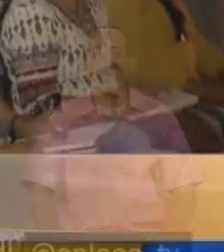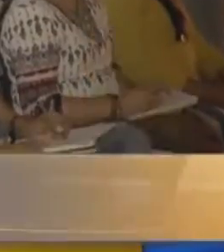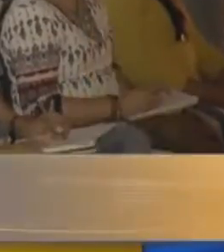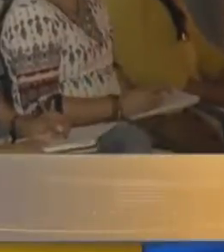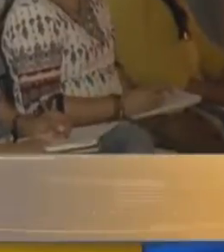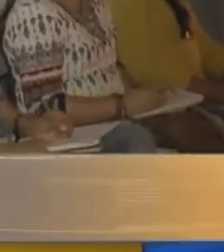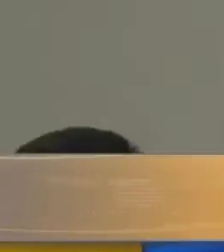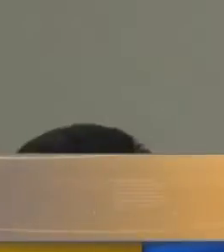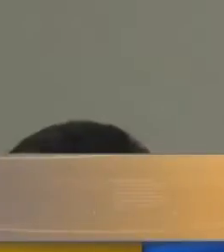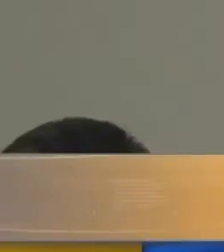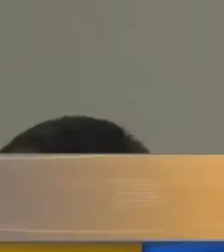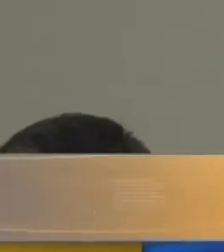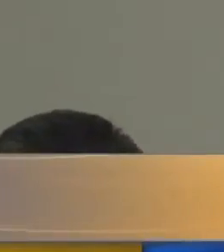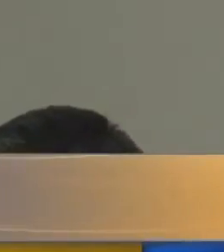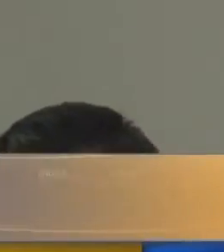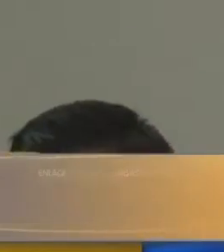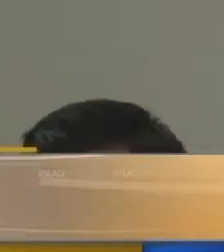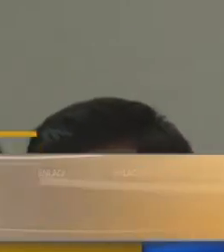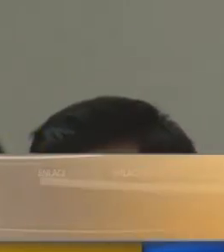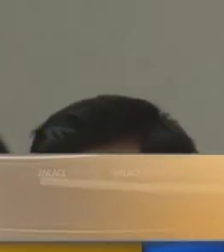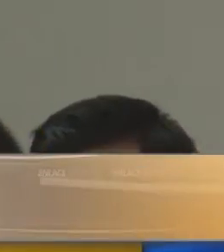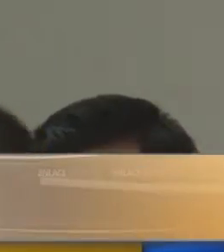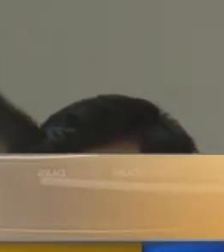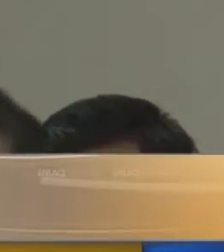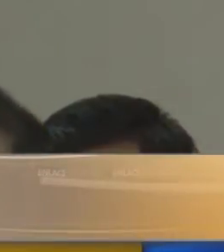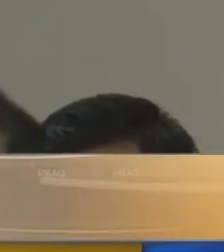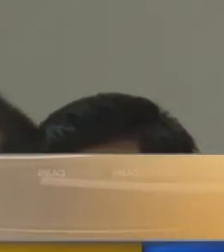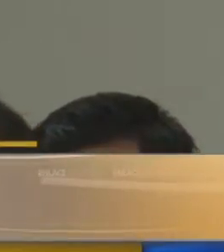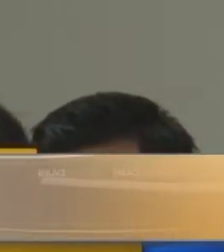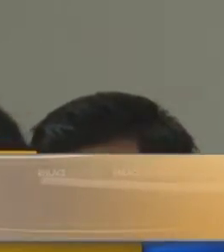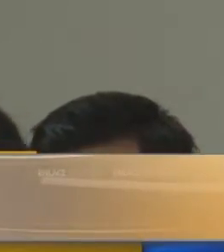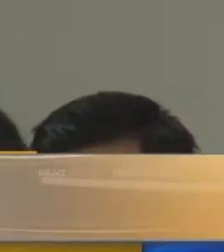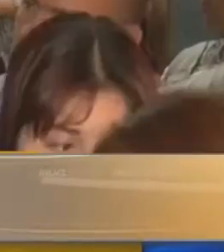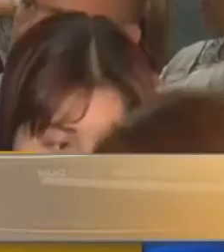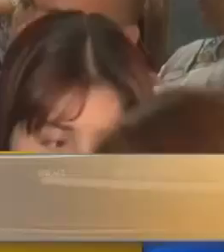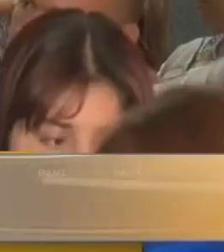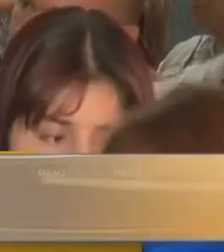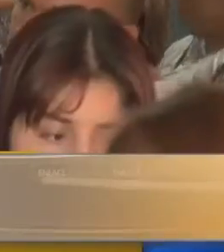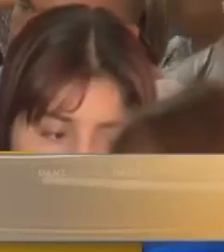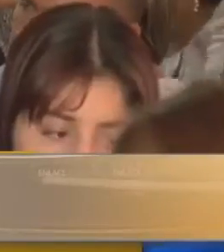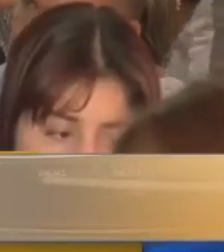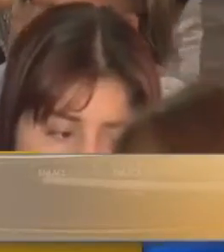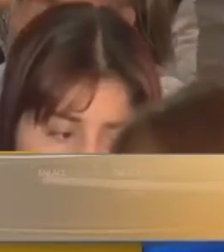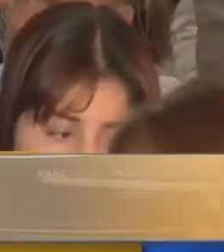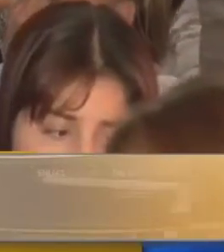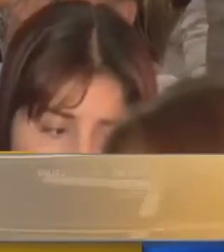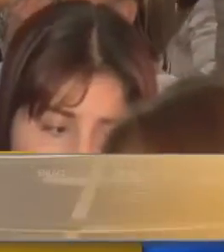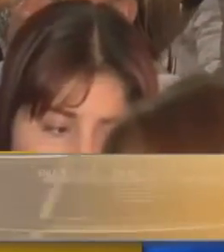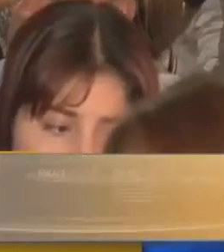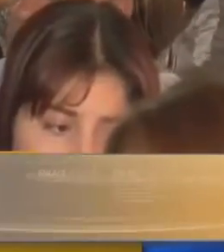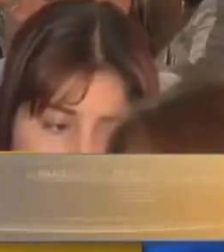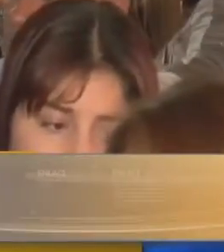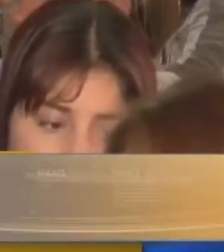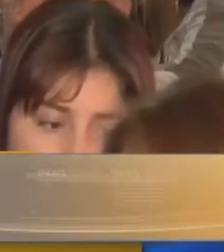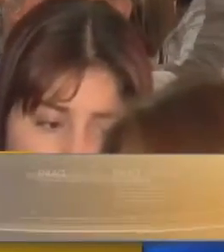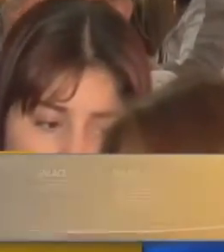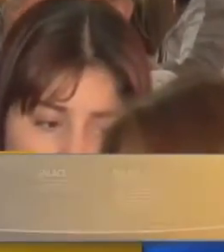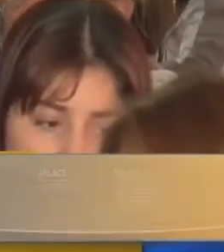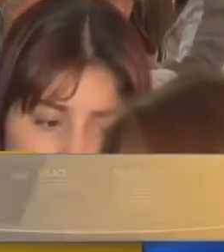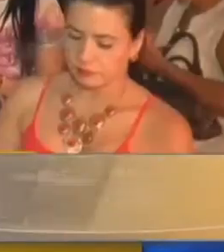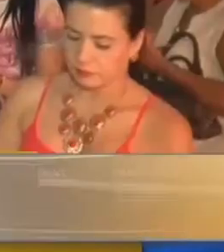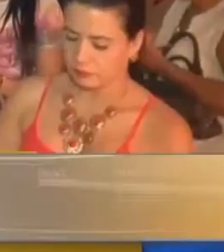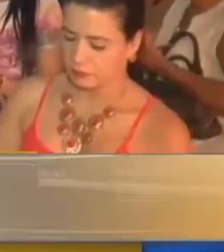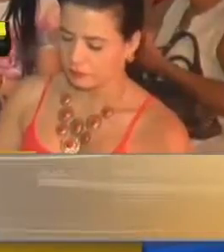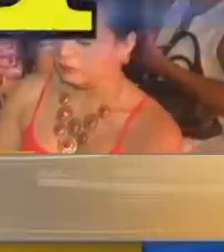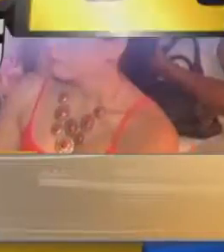Se cumplió en el auditorio del Centro Popular Comercial capacitación a servidores públicos en el marco del proceso de paz. Funcionarios de la provincia llegaron a Barranca Bermeja